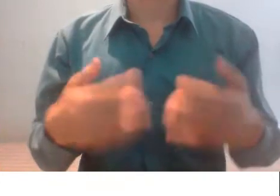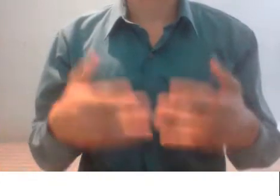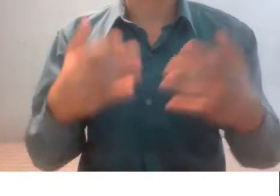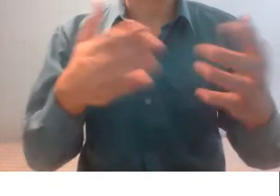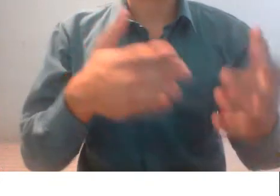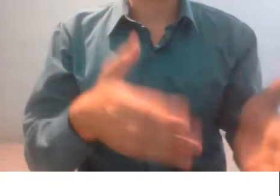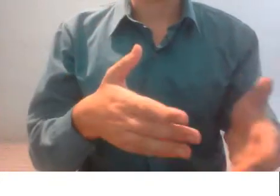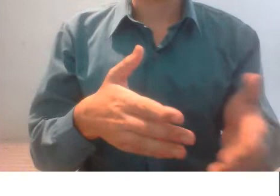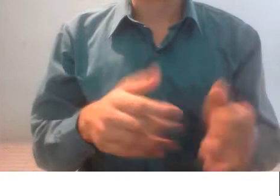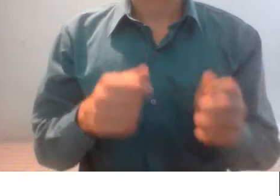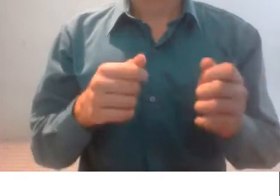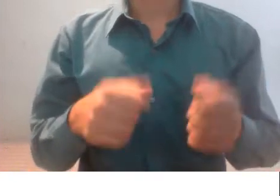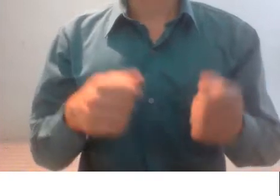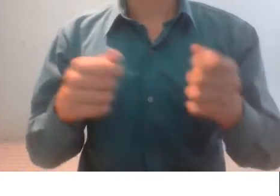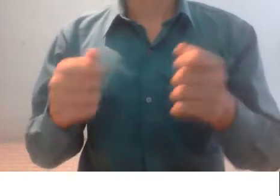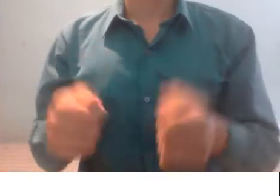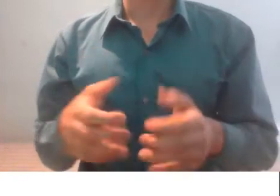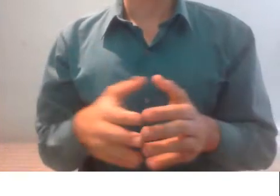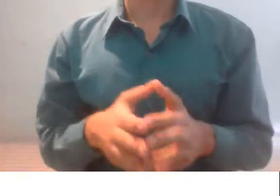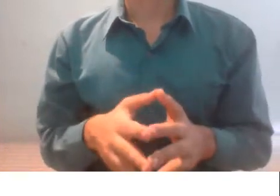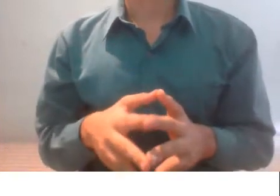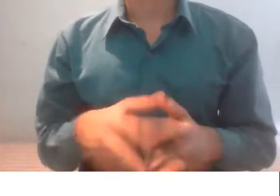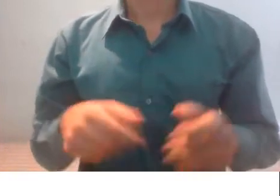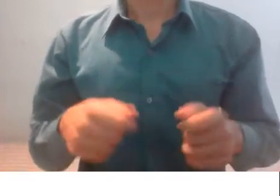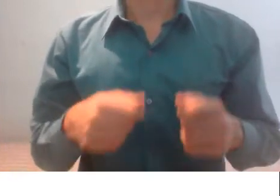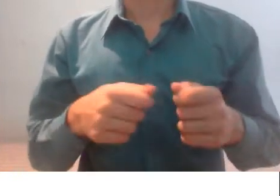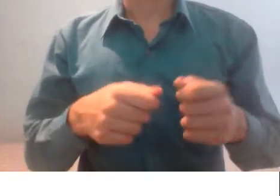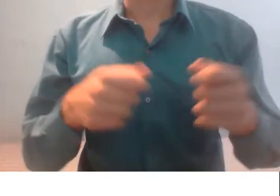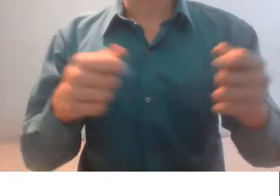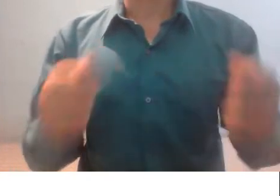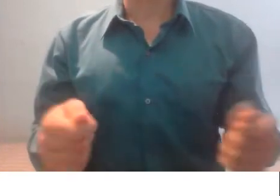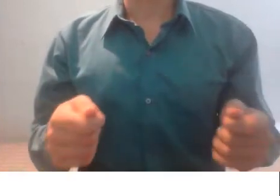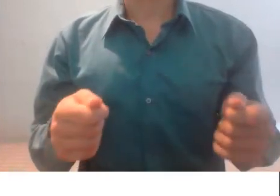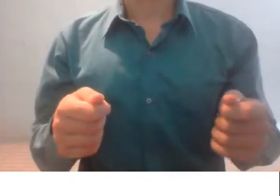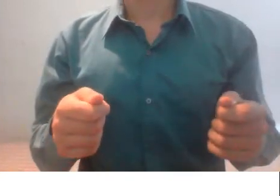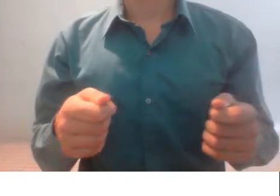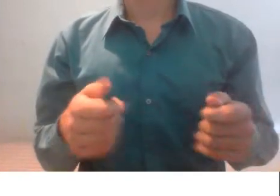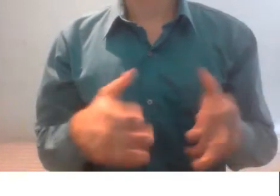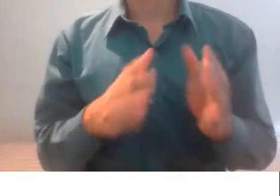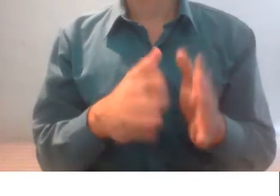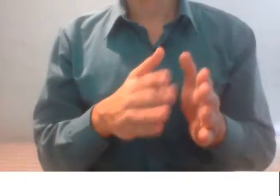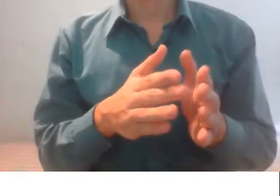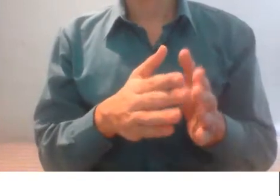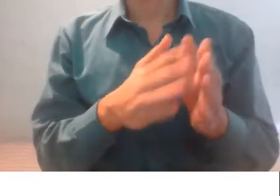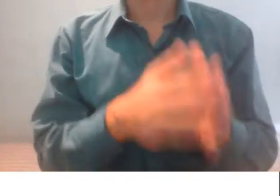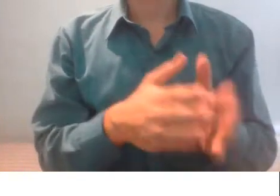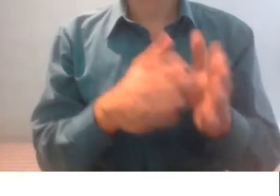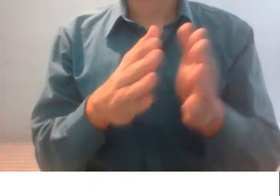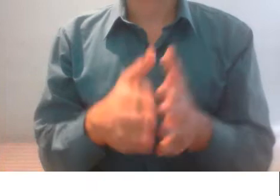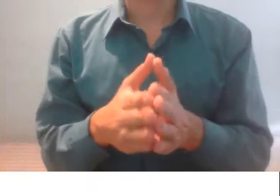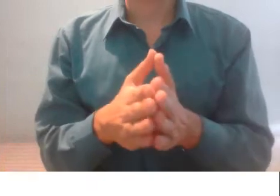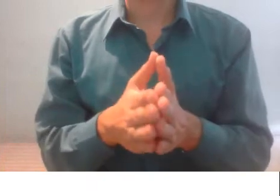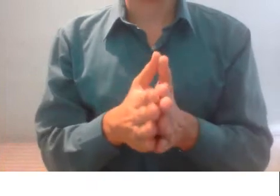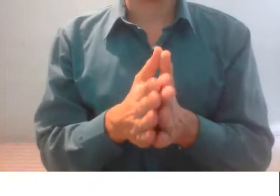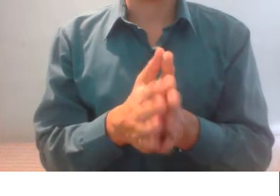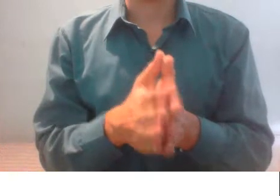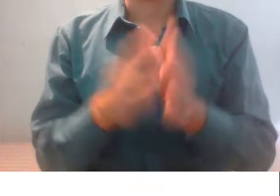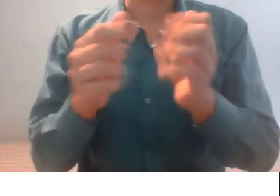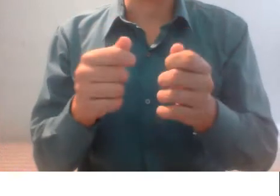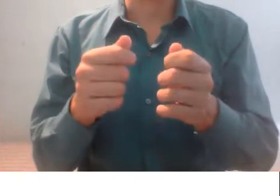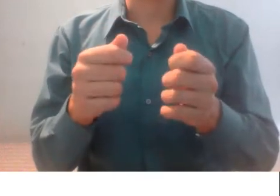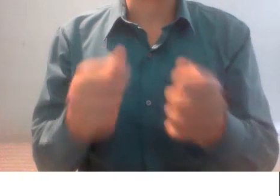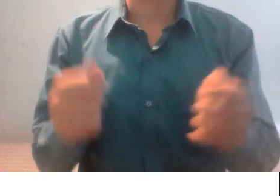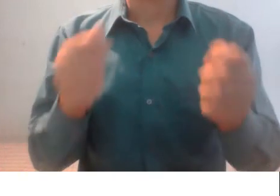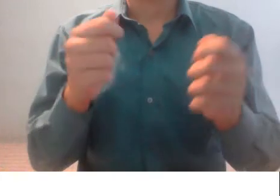pueblo para salvar empresas. Lo que a lo mejor sí se puede hacer es que les terminen dando prórrogas o que les den mecanismo de pagos,